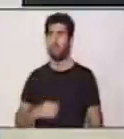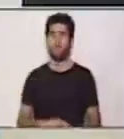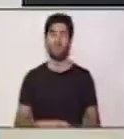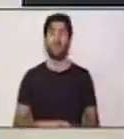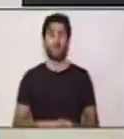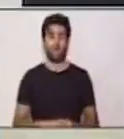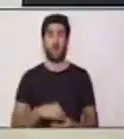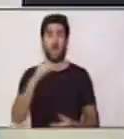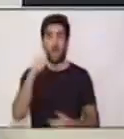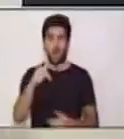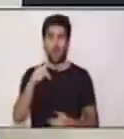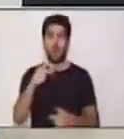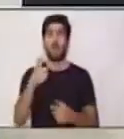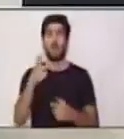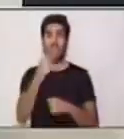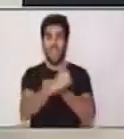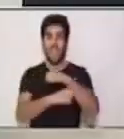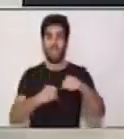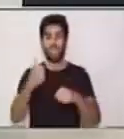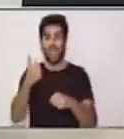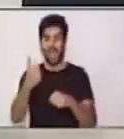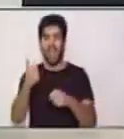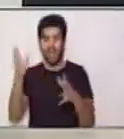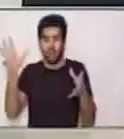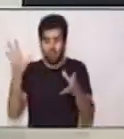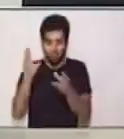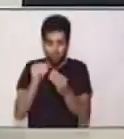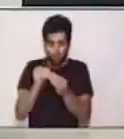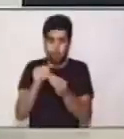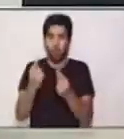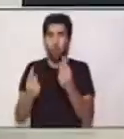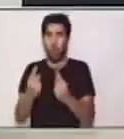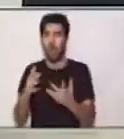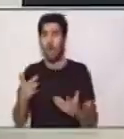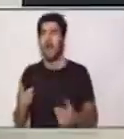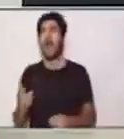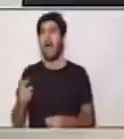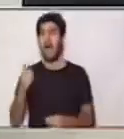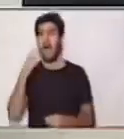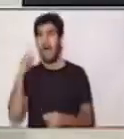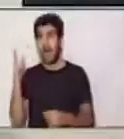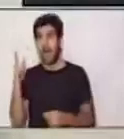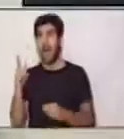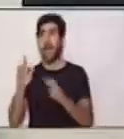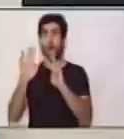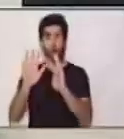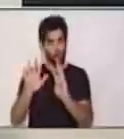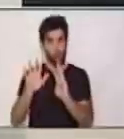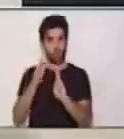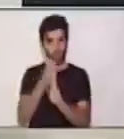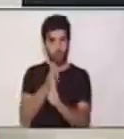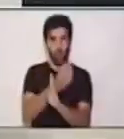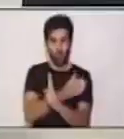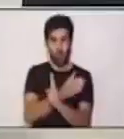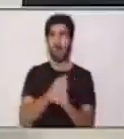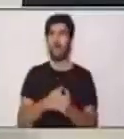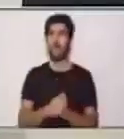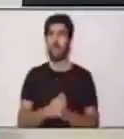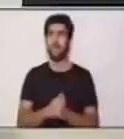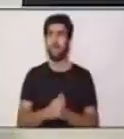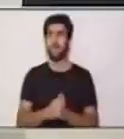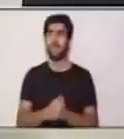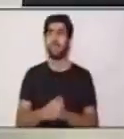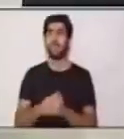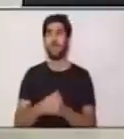¿Cuál es la frecuencia acumulada anterior? A este es 8. El tamaño del intervalo,